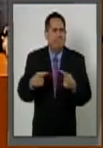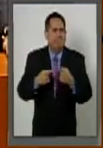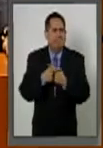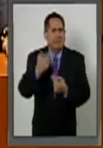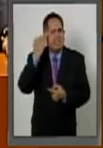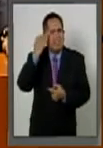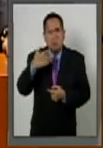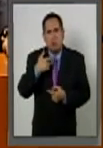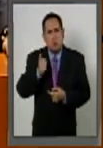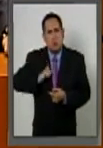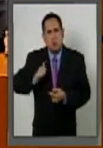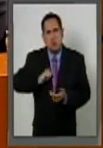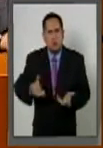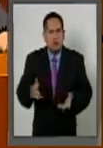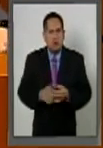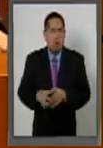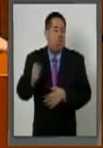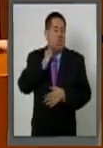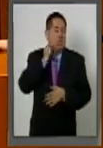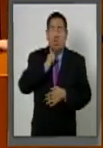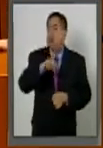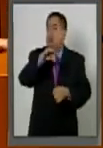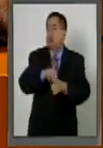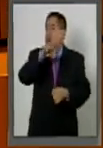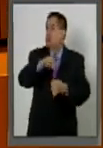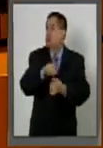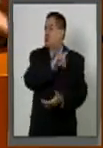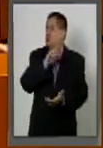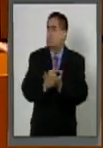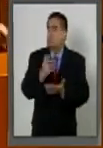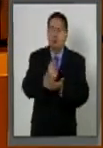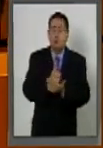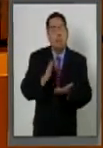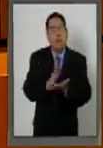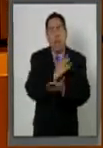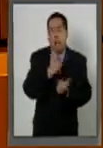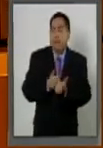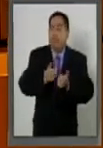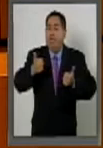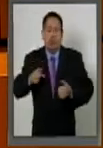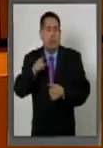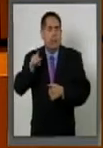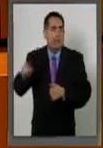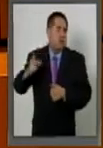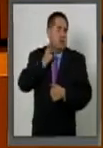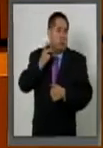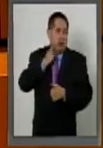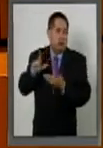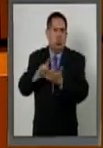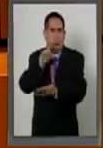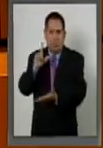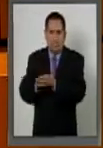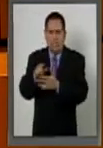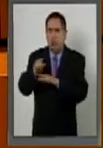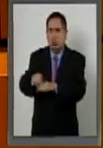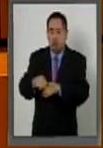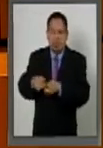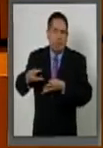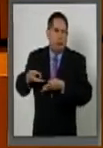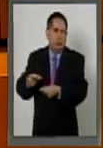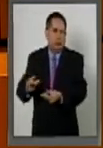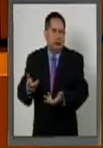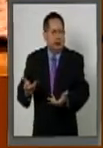que los senadores solamente votemos la ley de ingresos y que los diputados tengan esa facultad de exclusiva de la parte presupuestal